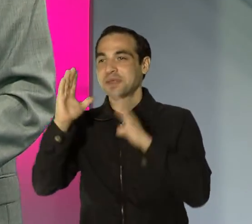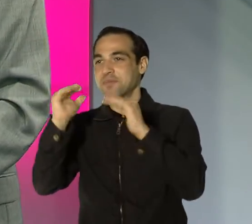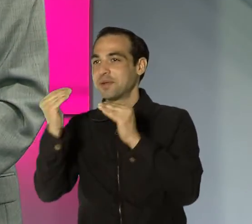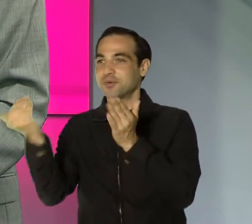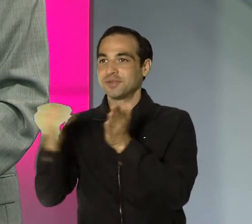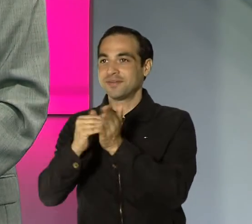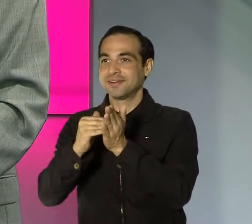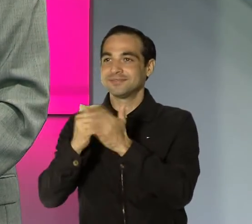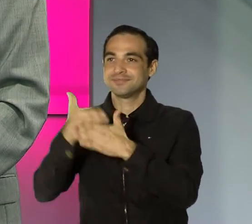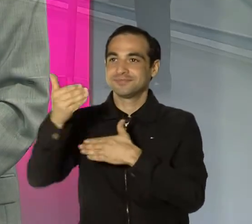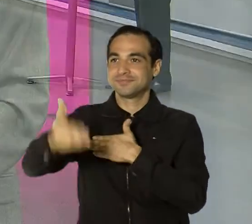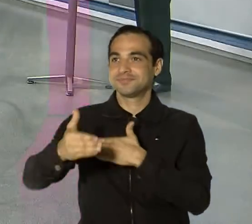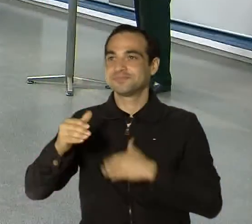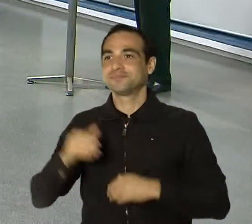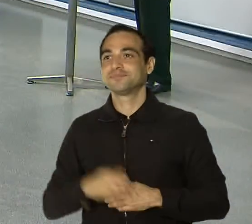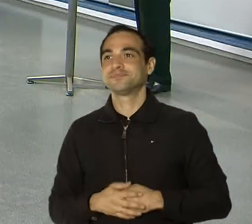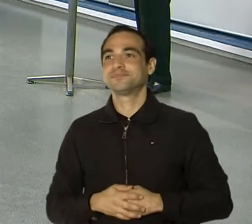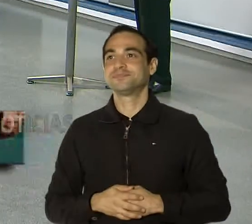próxima edición.